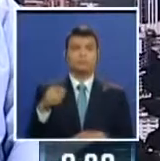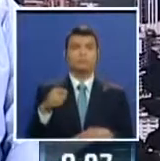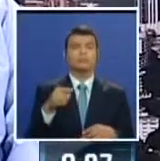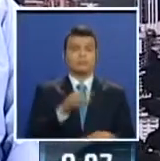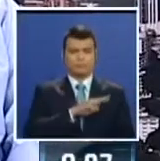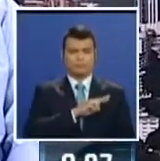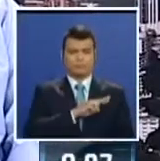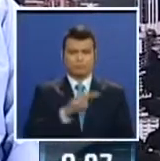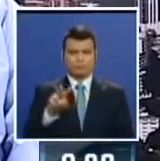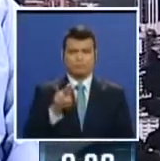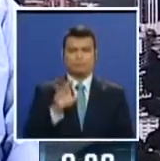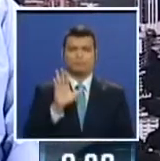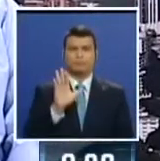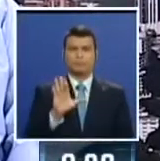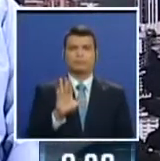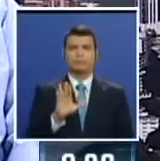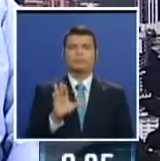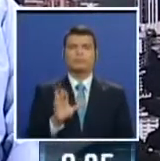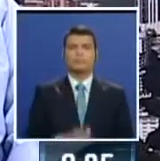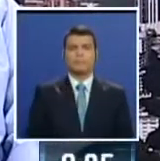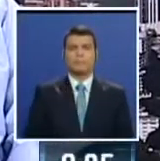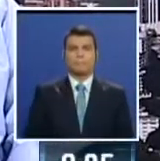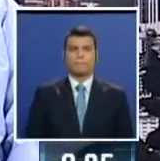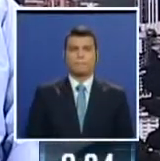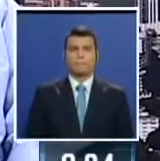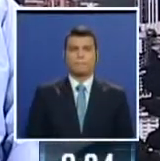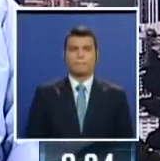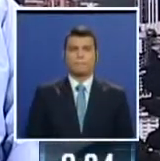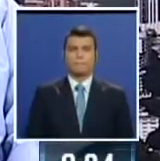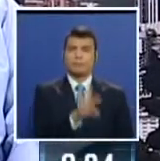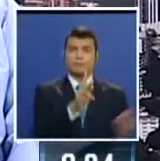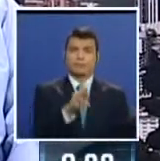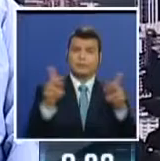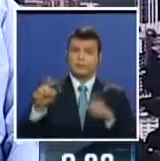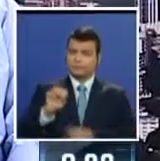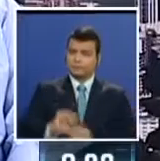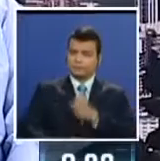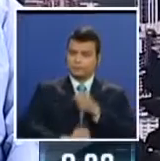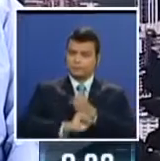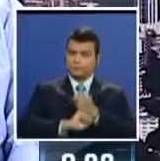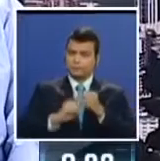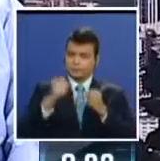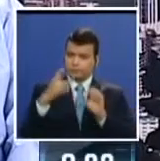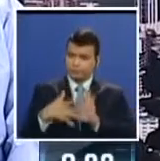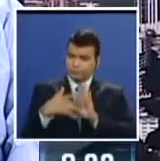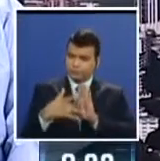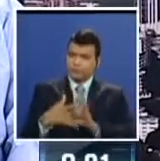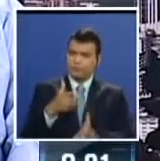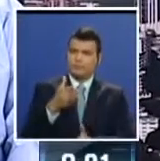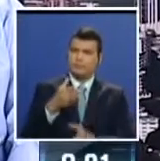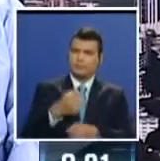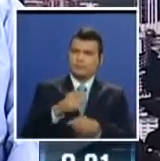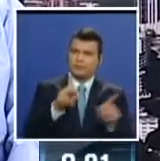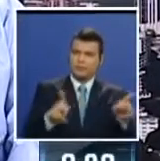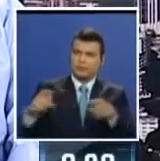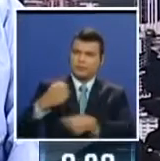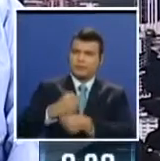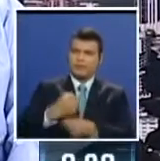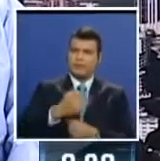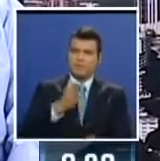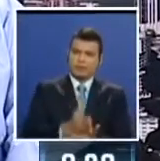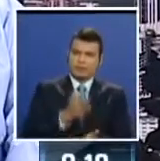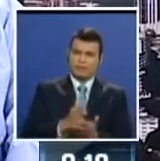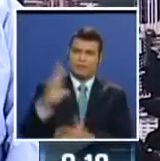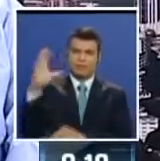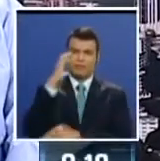todo el valle geográfico del río cauca todos los ciudadanos de bien que se unan y sigan el buen ejemplo de los paneleros de colombia que nos estamos